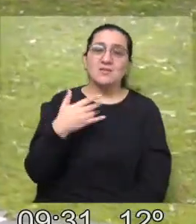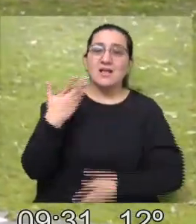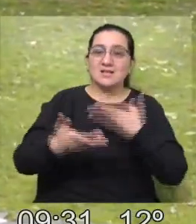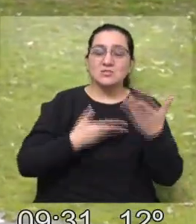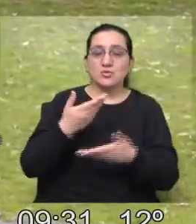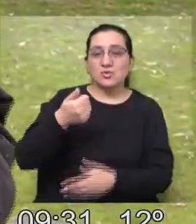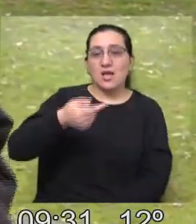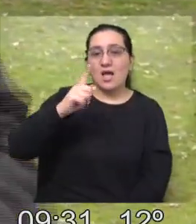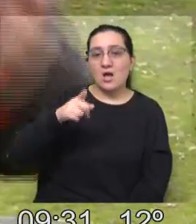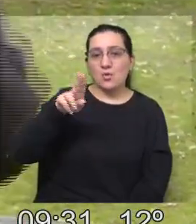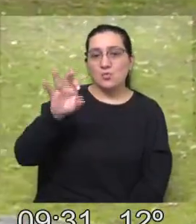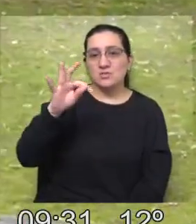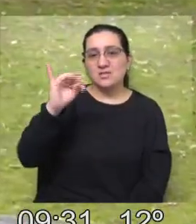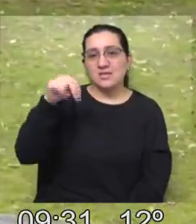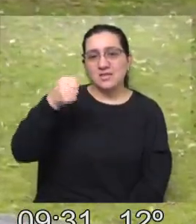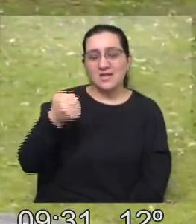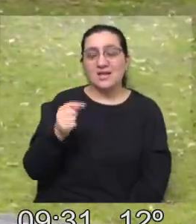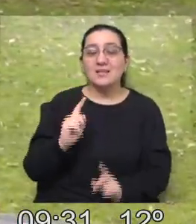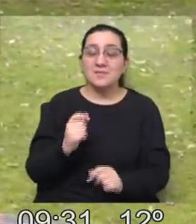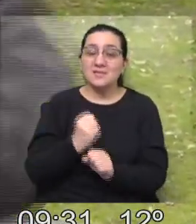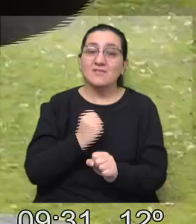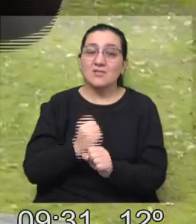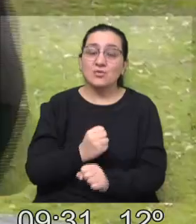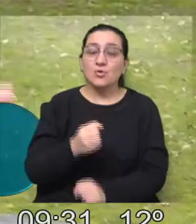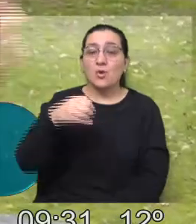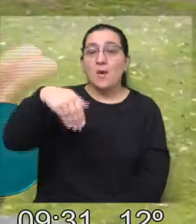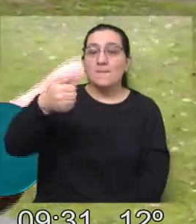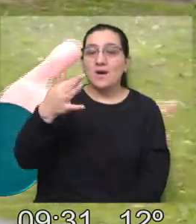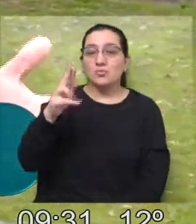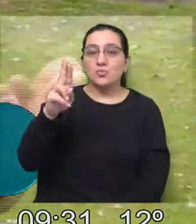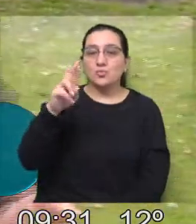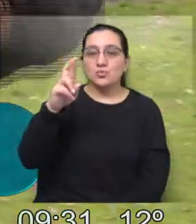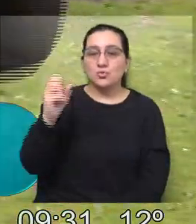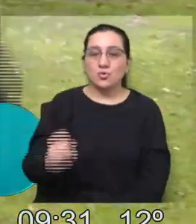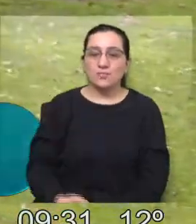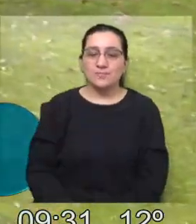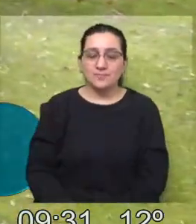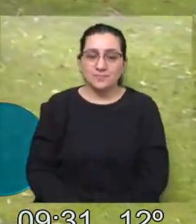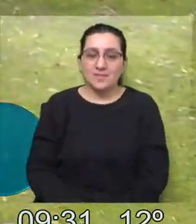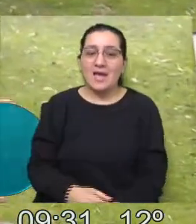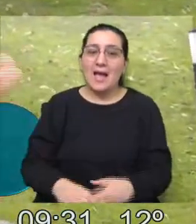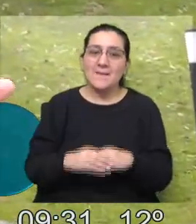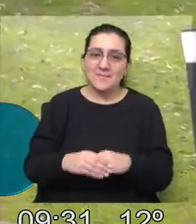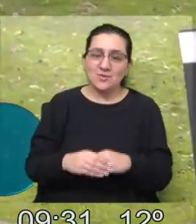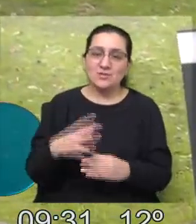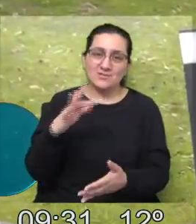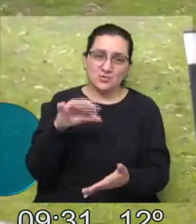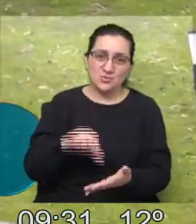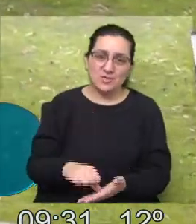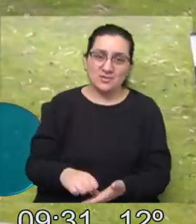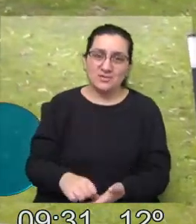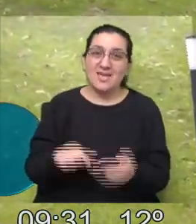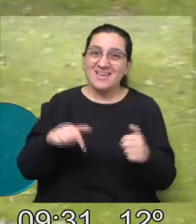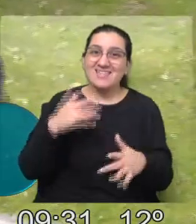Agustina Giobbio, por ejemplo. Sí, claro. Y también ha trabajado con Diego Maturro, con el querido Diego Maturro, amigo de esta casa.